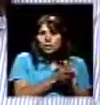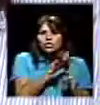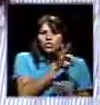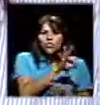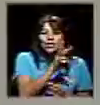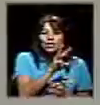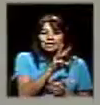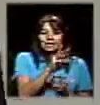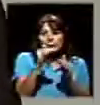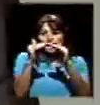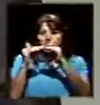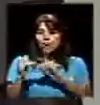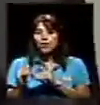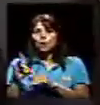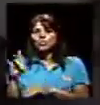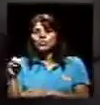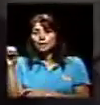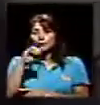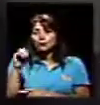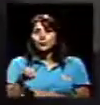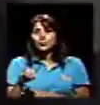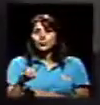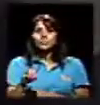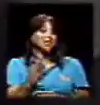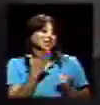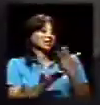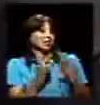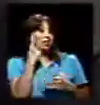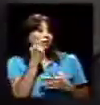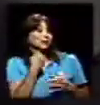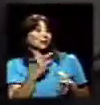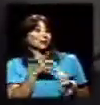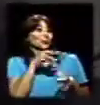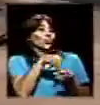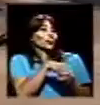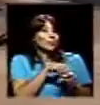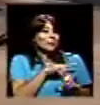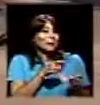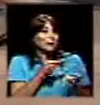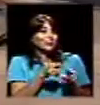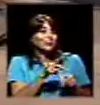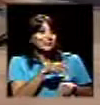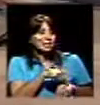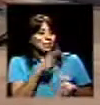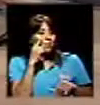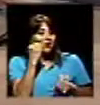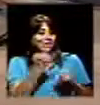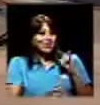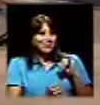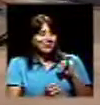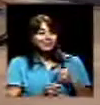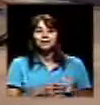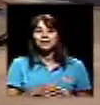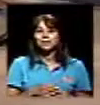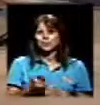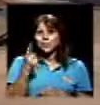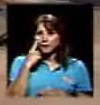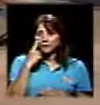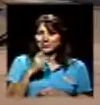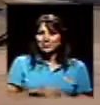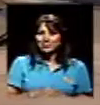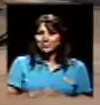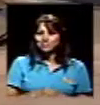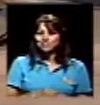porque llegué yo, pero le queda menos de un minuto para completar el fin de esa historia. Bueno, vamos a ver.